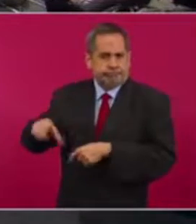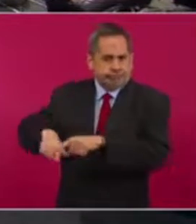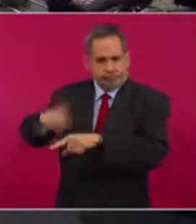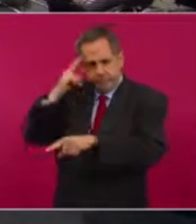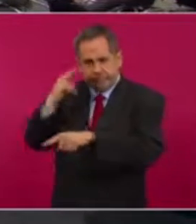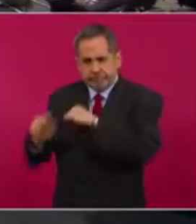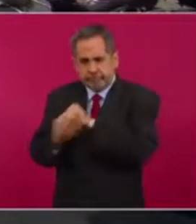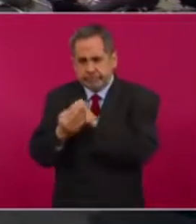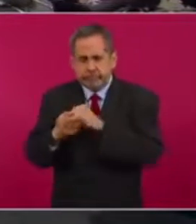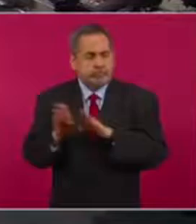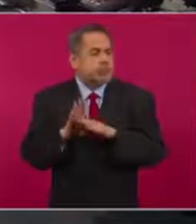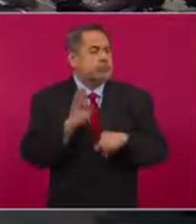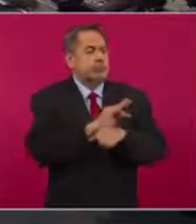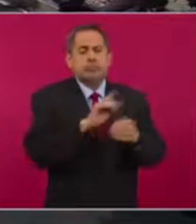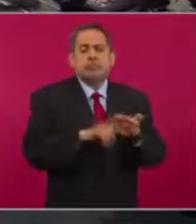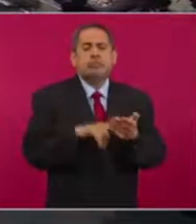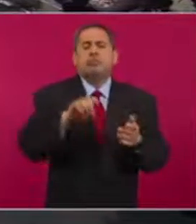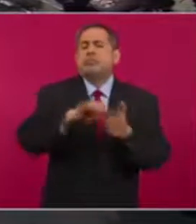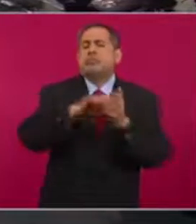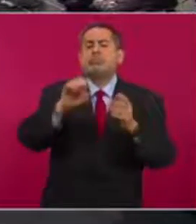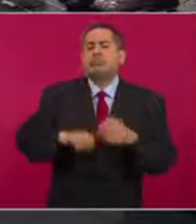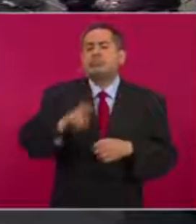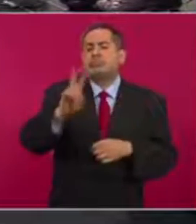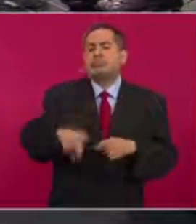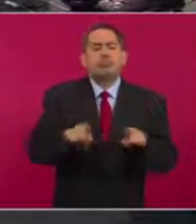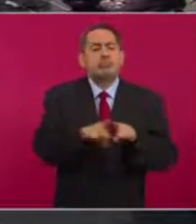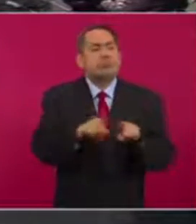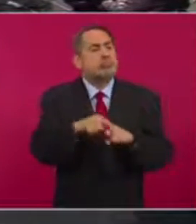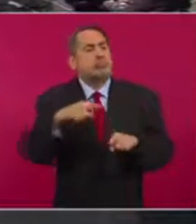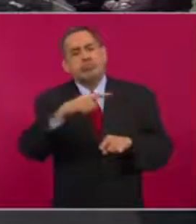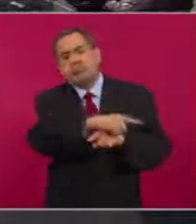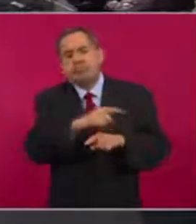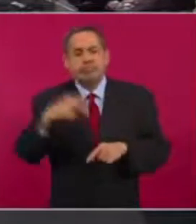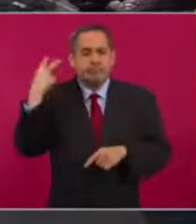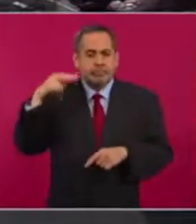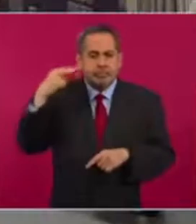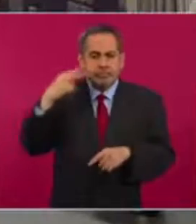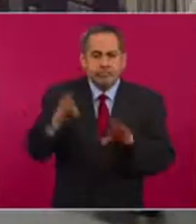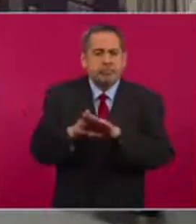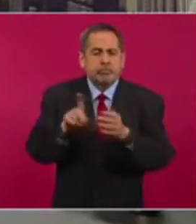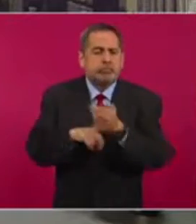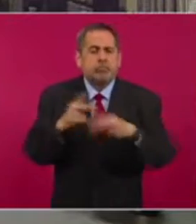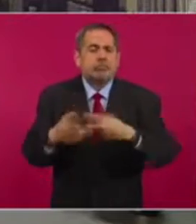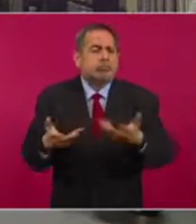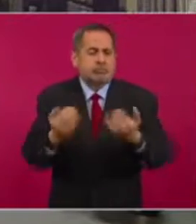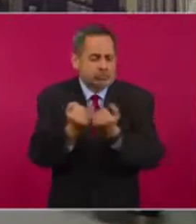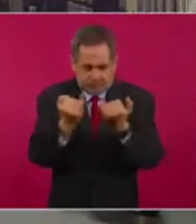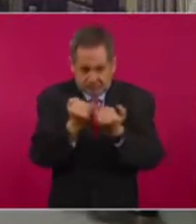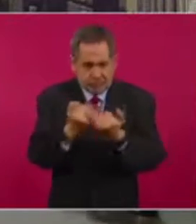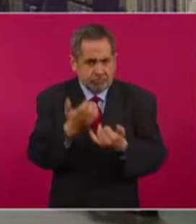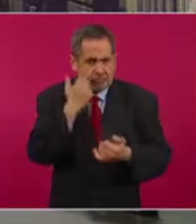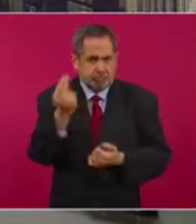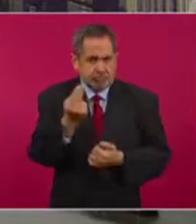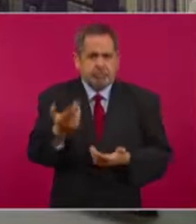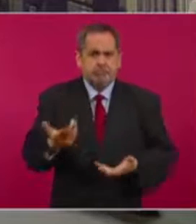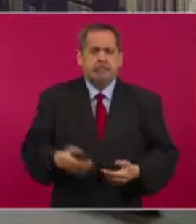propuso usted, por ejemplo, en el caso de la torre que se está construyendo en Veracruz. Sí, gracias.